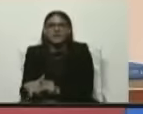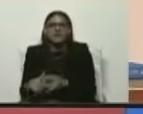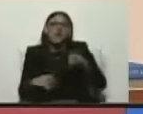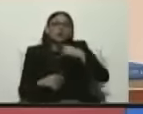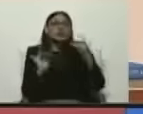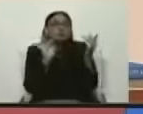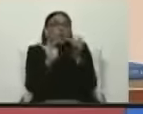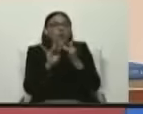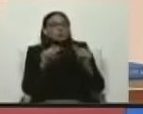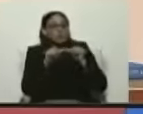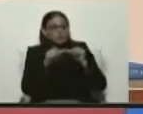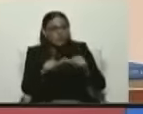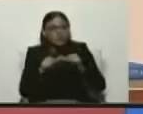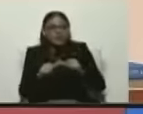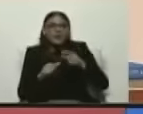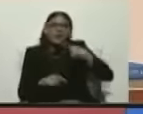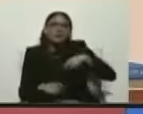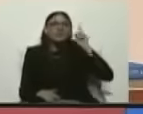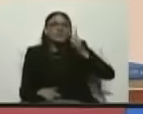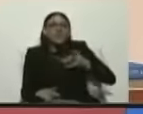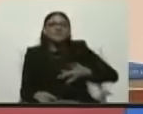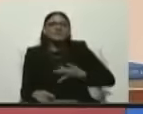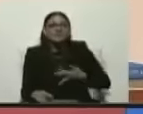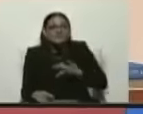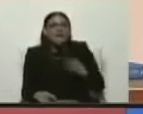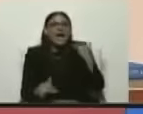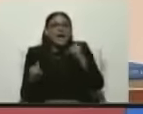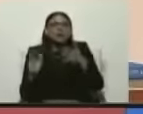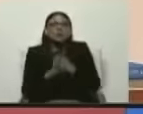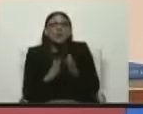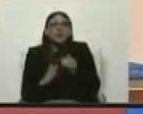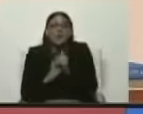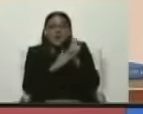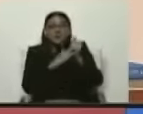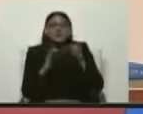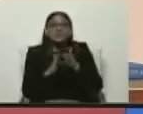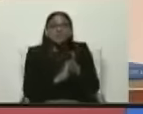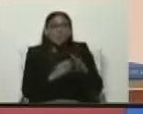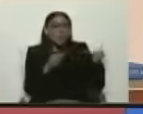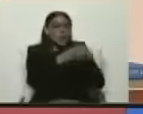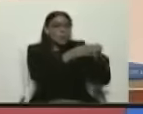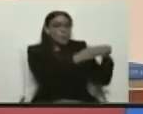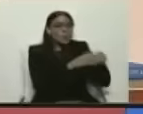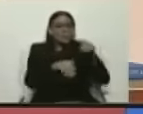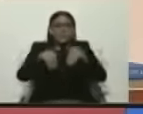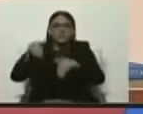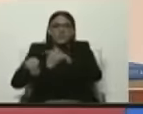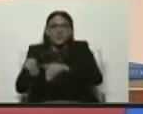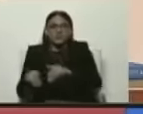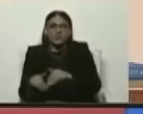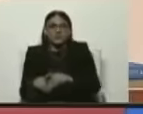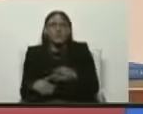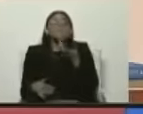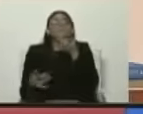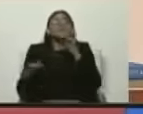contacto permanente que debe tener un jefe de VC con las personas que él tiene en su VC. Por ejemplo,